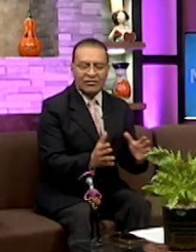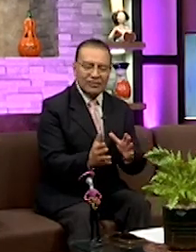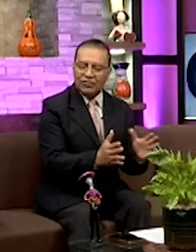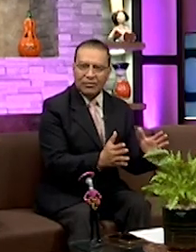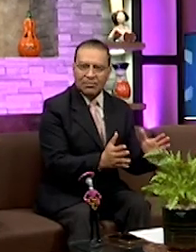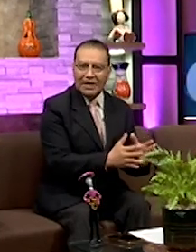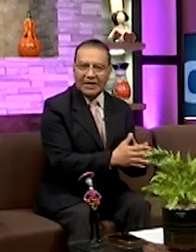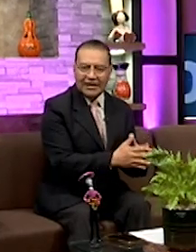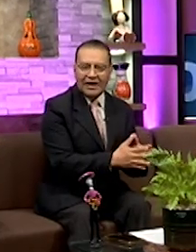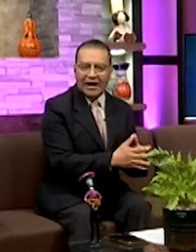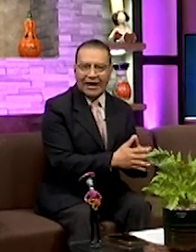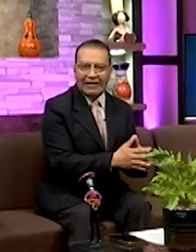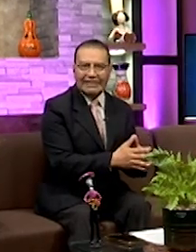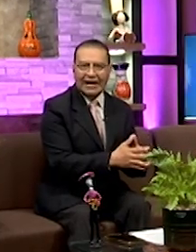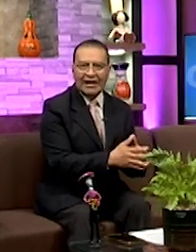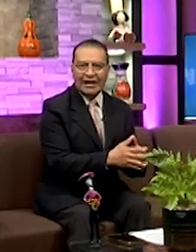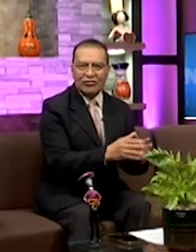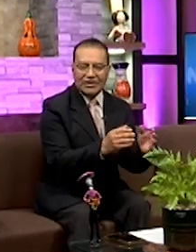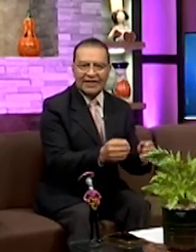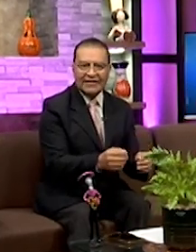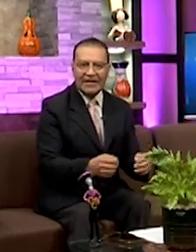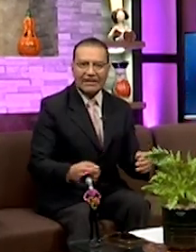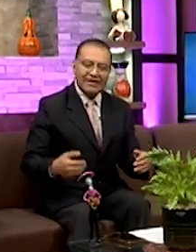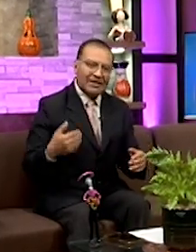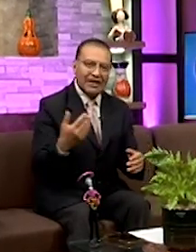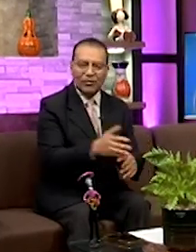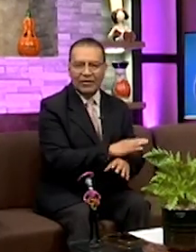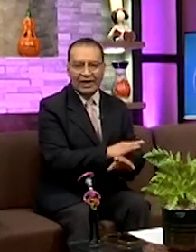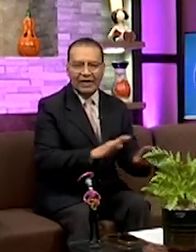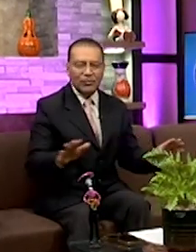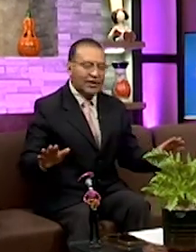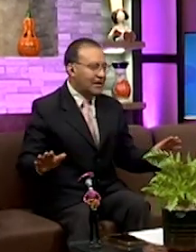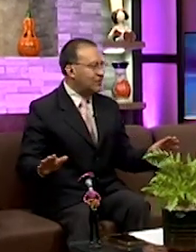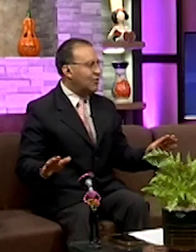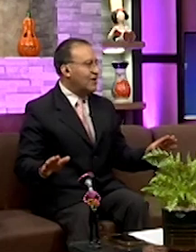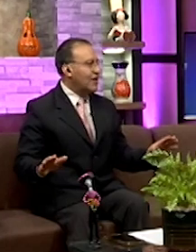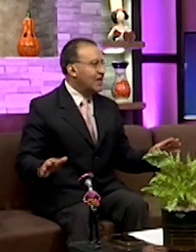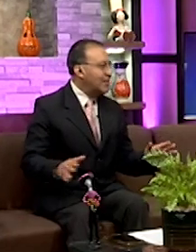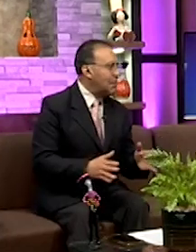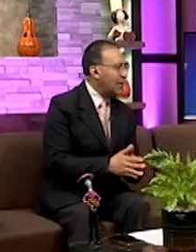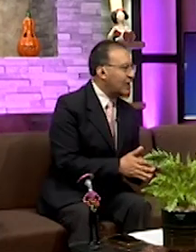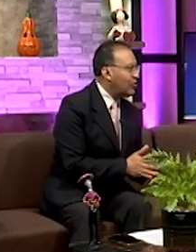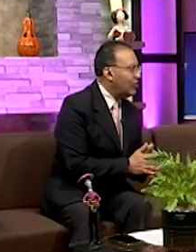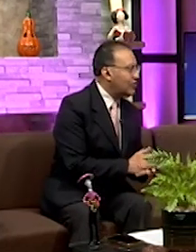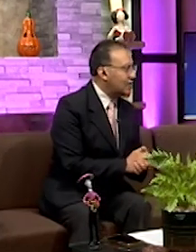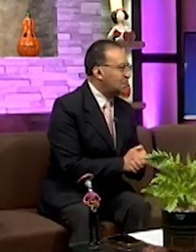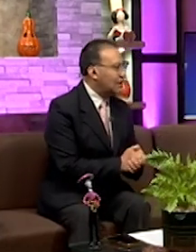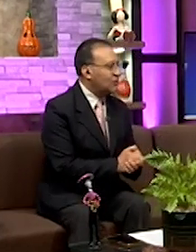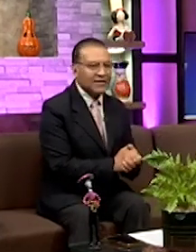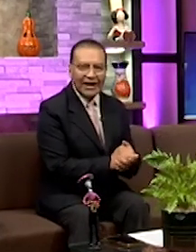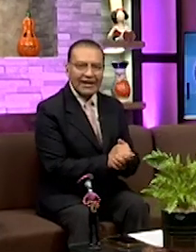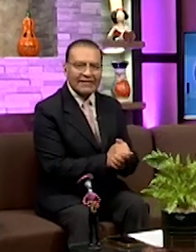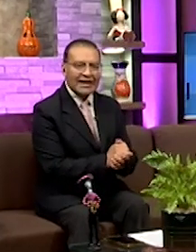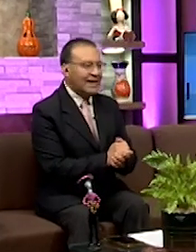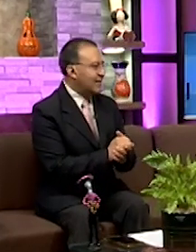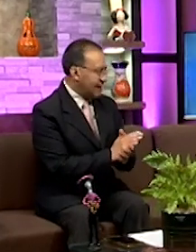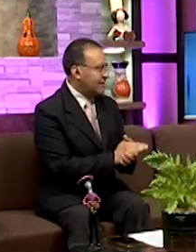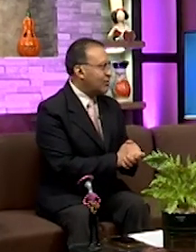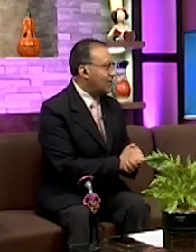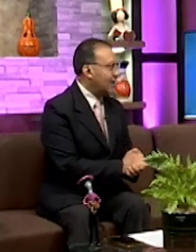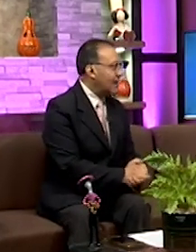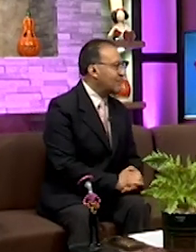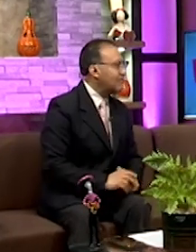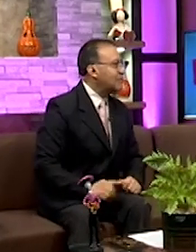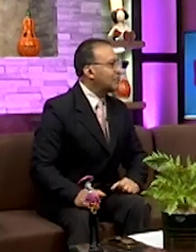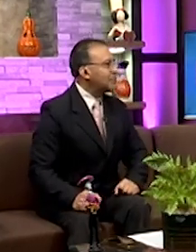traen, los vienen aquí a Tlaxcala, los registran y tienen un ingreso libre para todos los espacios y áreas del